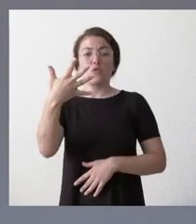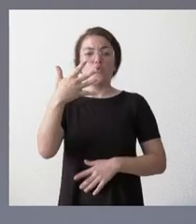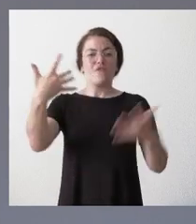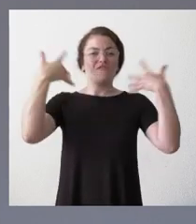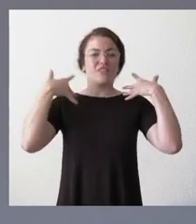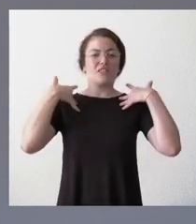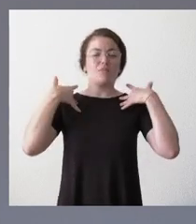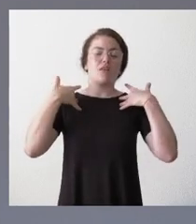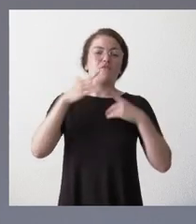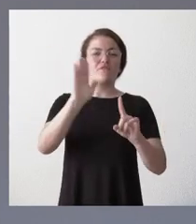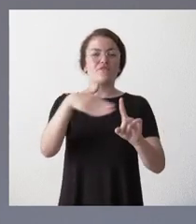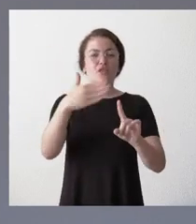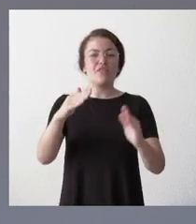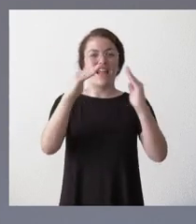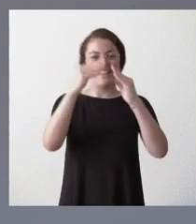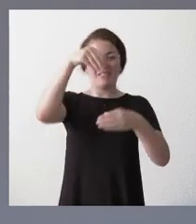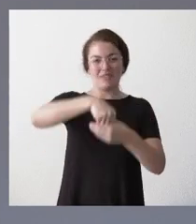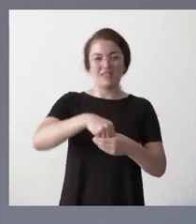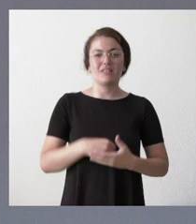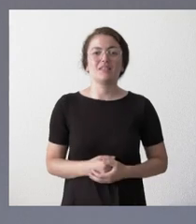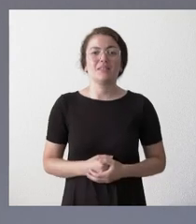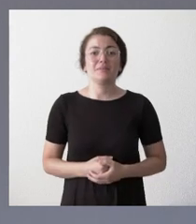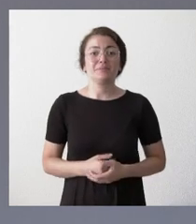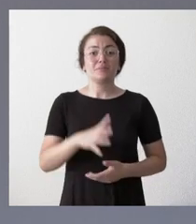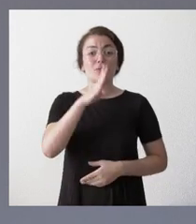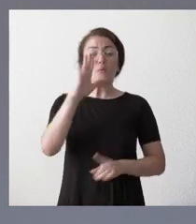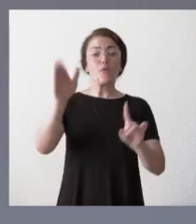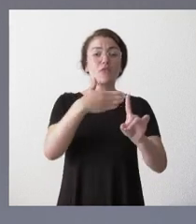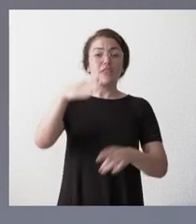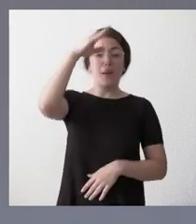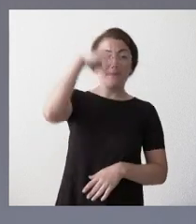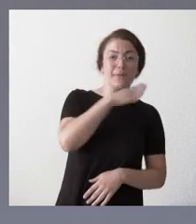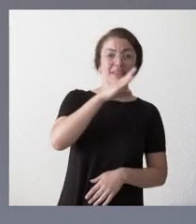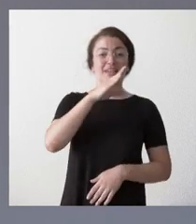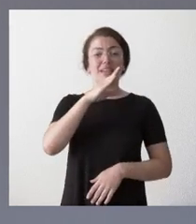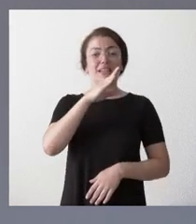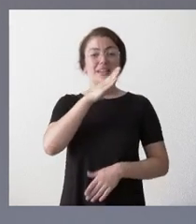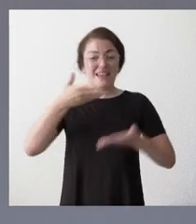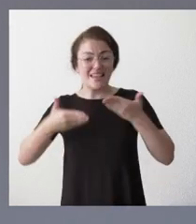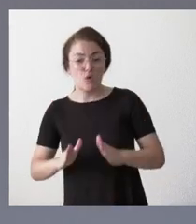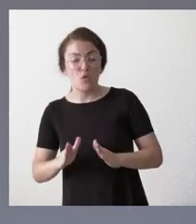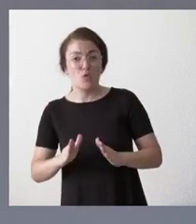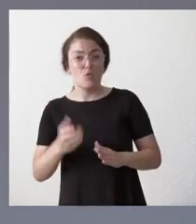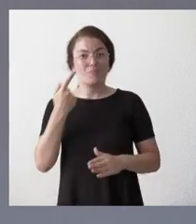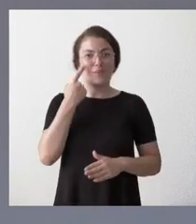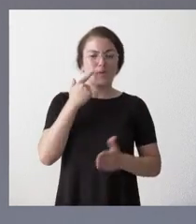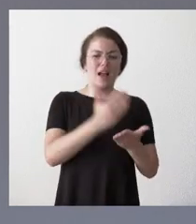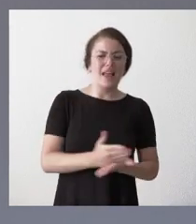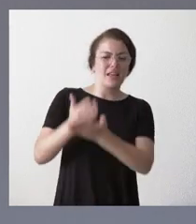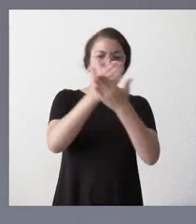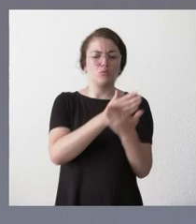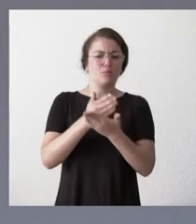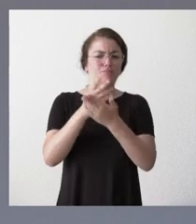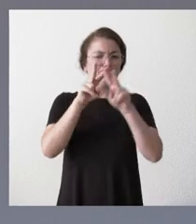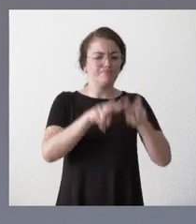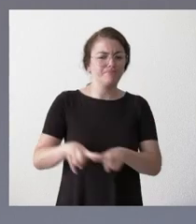Respecto a la violencia filioparental, las distintas investigaciones realizadas y estudios realizados en España cifran